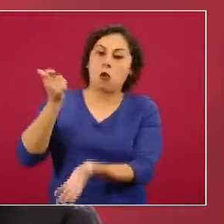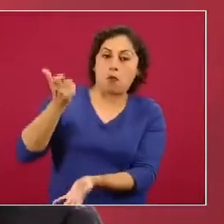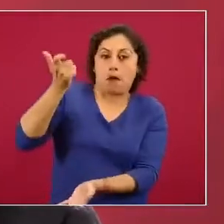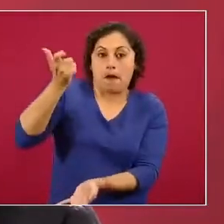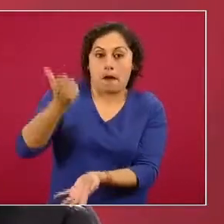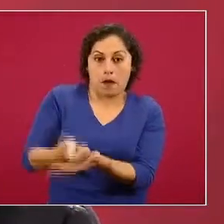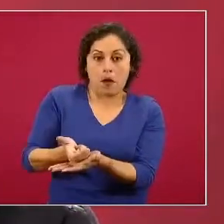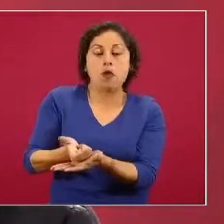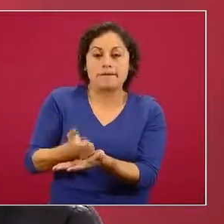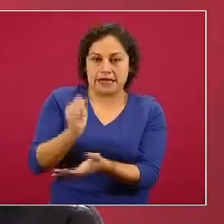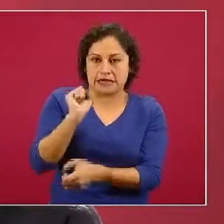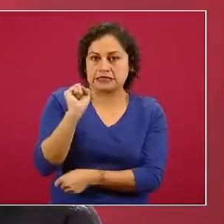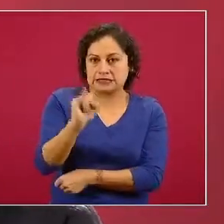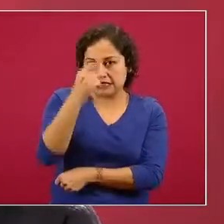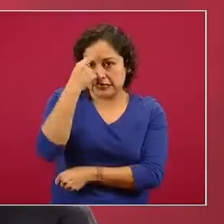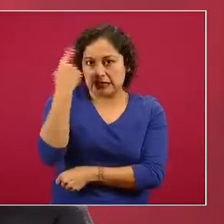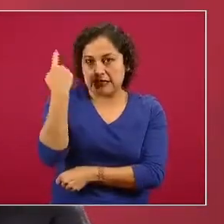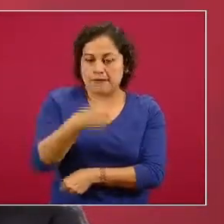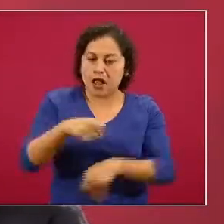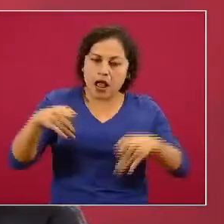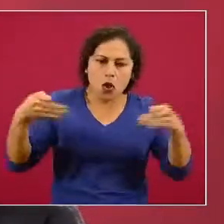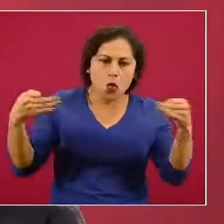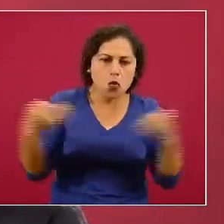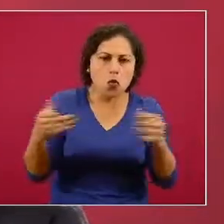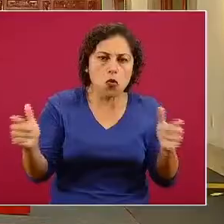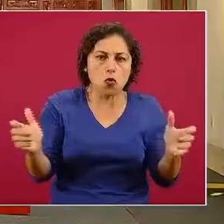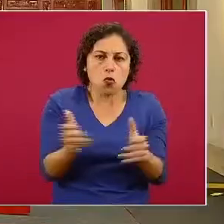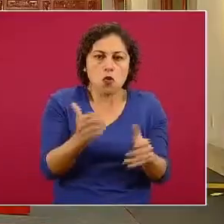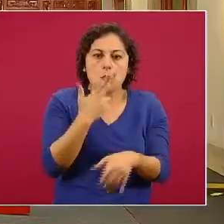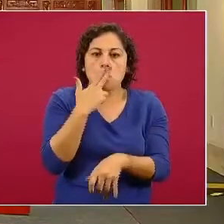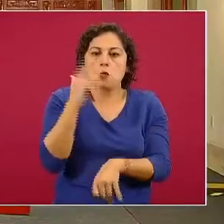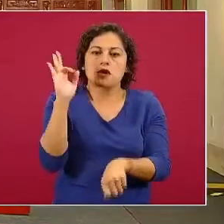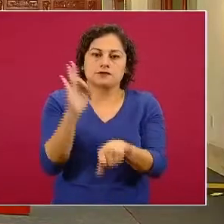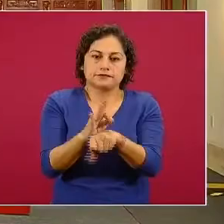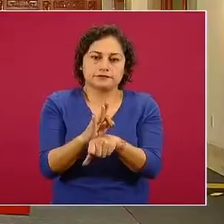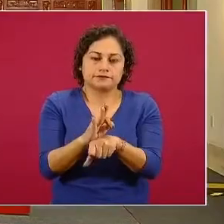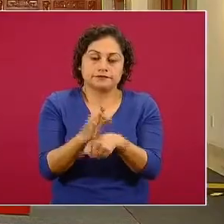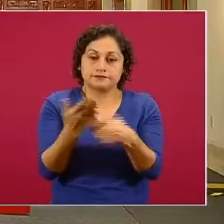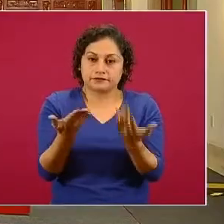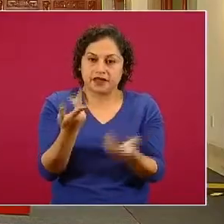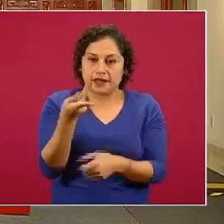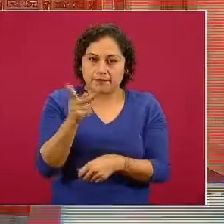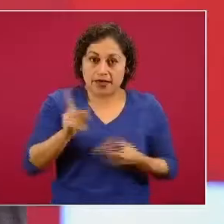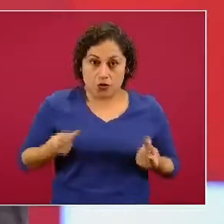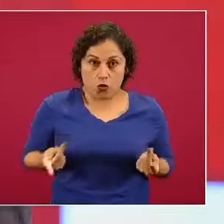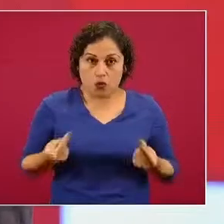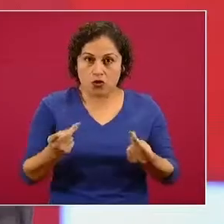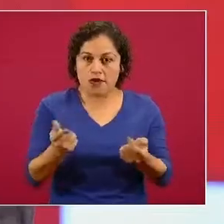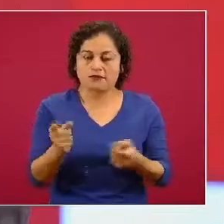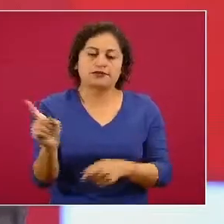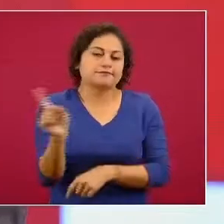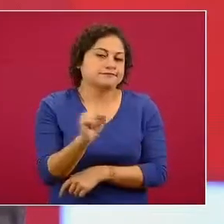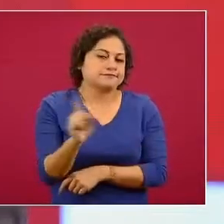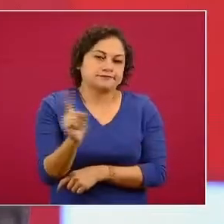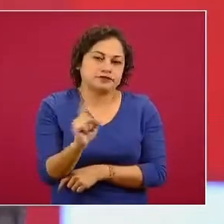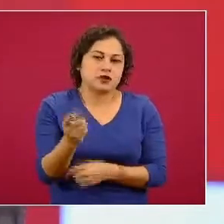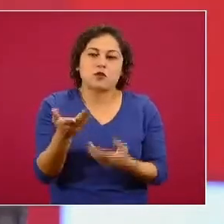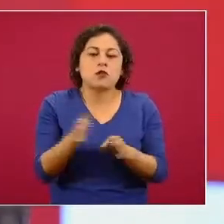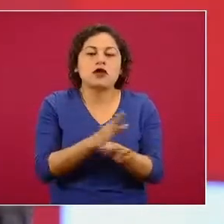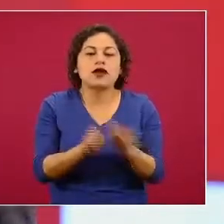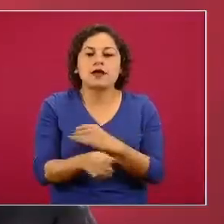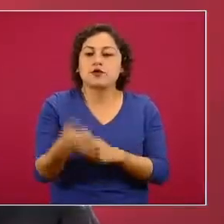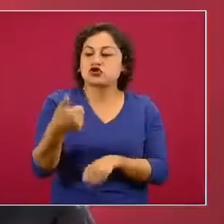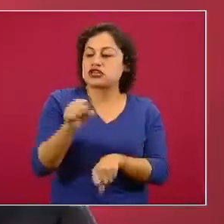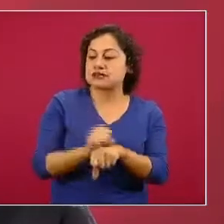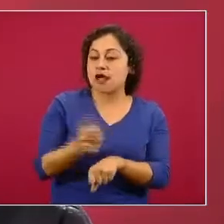caso de ultracongelación, lo cual no se podría hacer en un plazo inmediato, es decir, en 6 semanas, 8